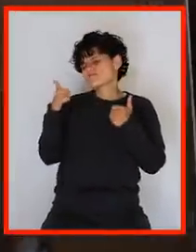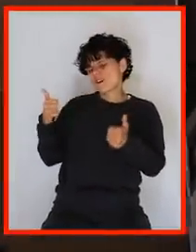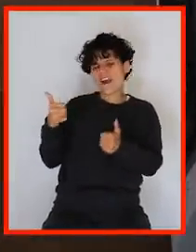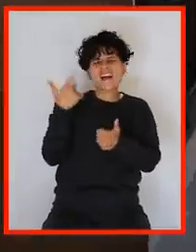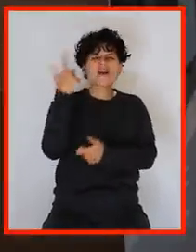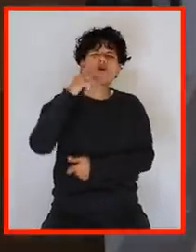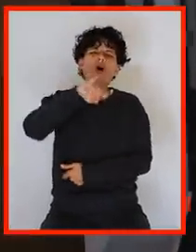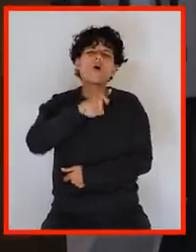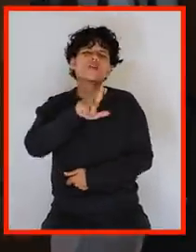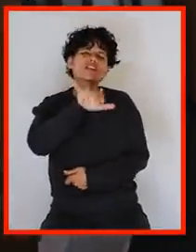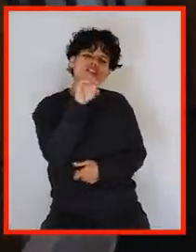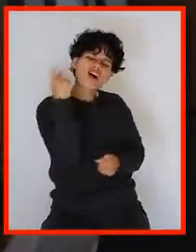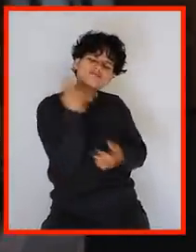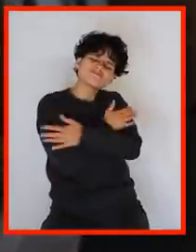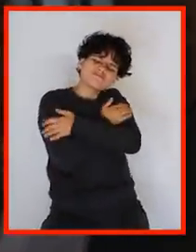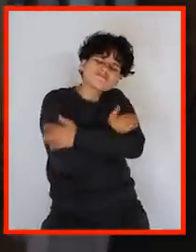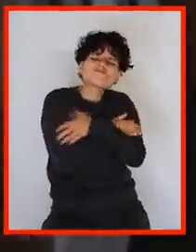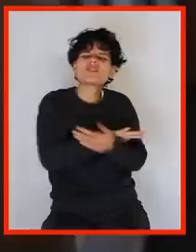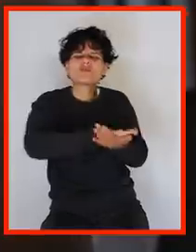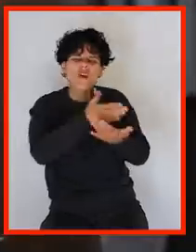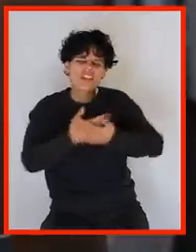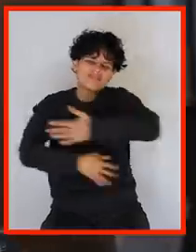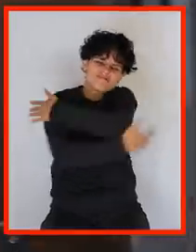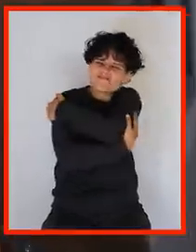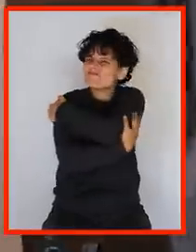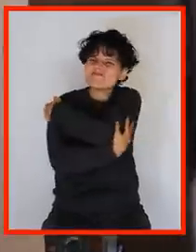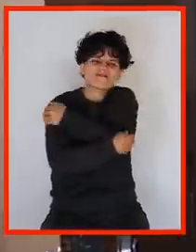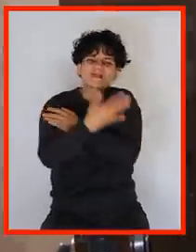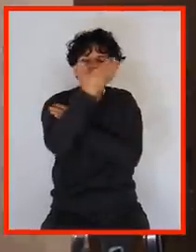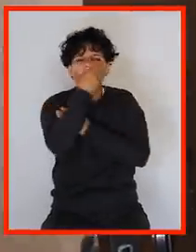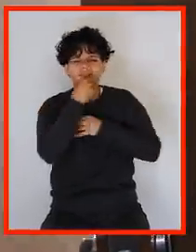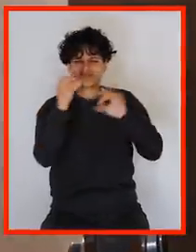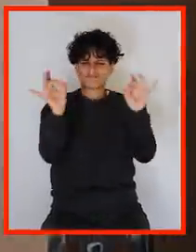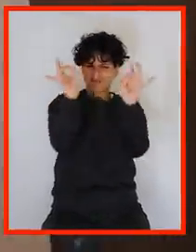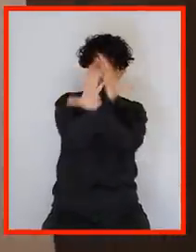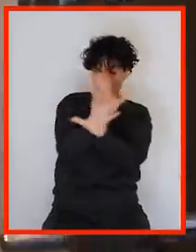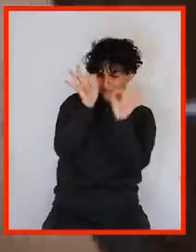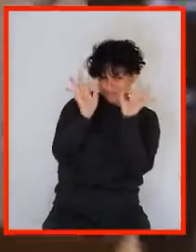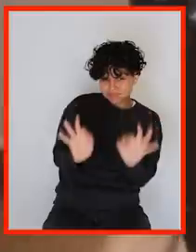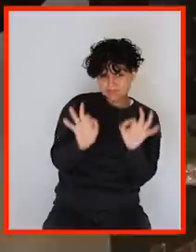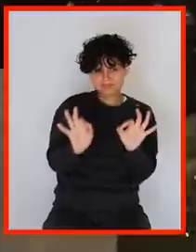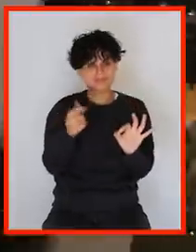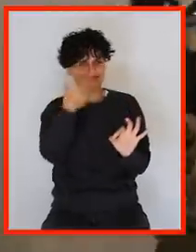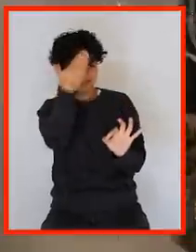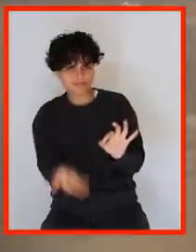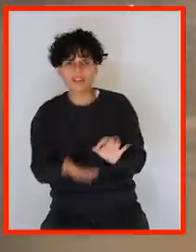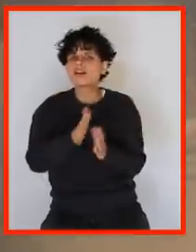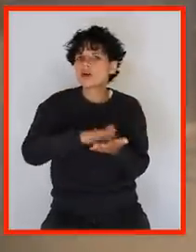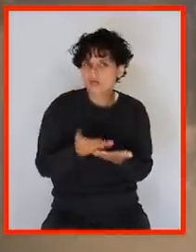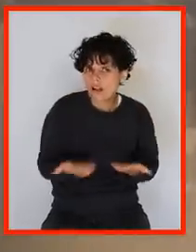Dímelo, Julio. ¿Cómo estás? ¿Para qué me tacha me salió? ¿Cómo estás? ¿Cómo está